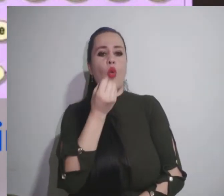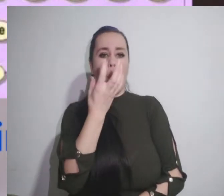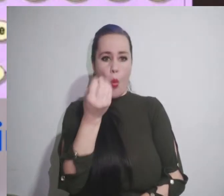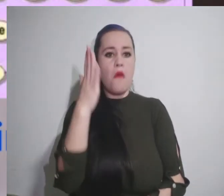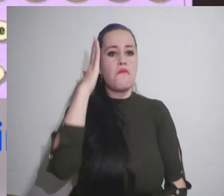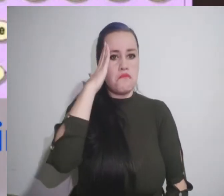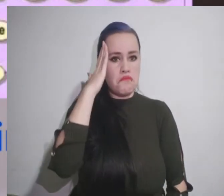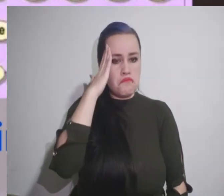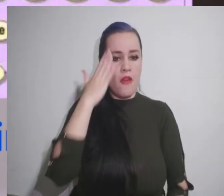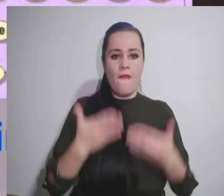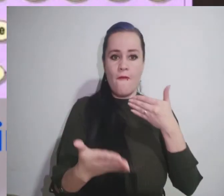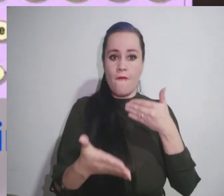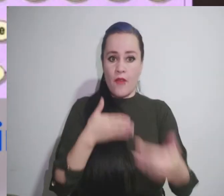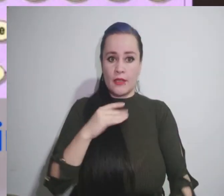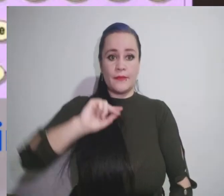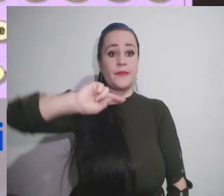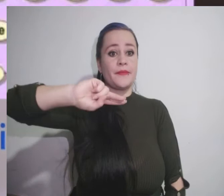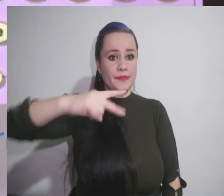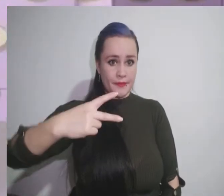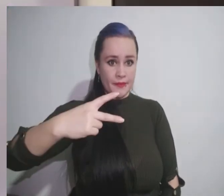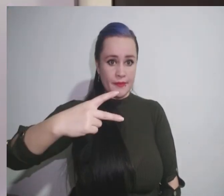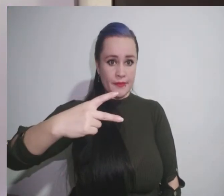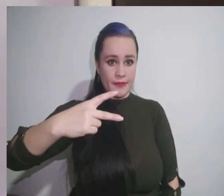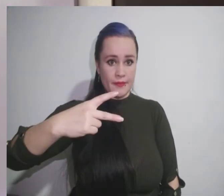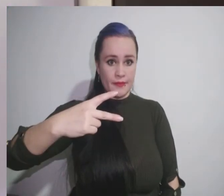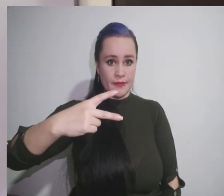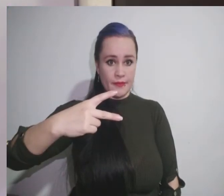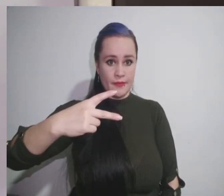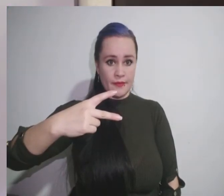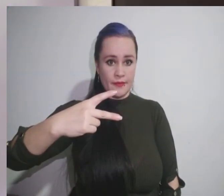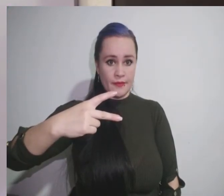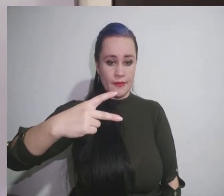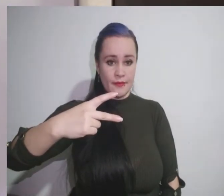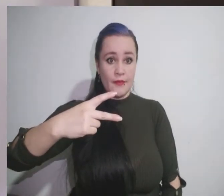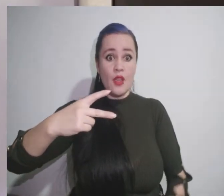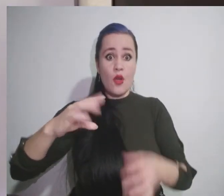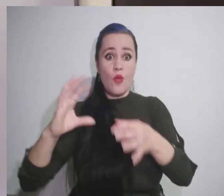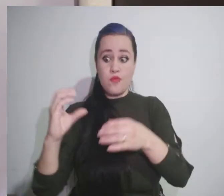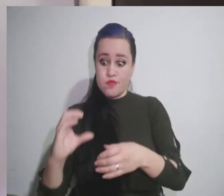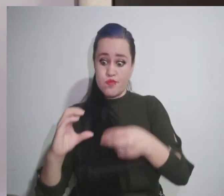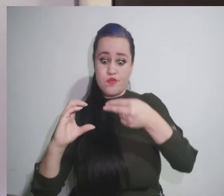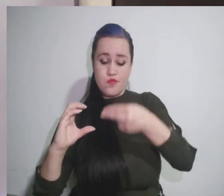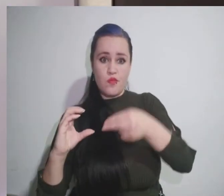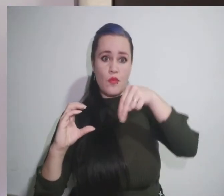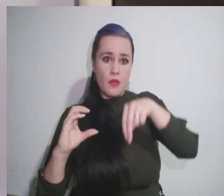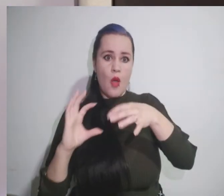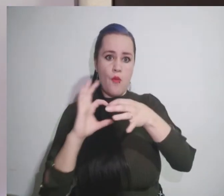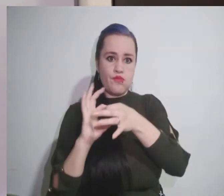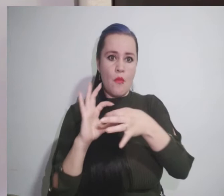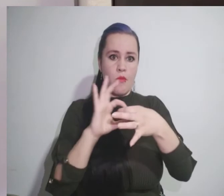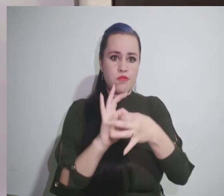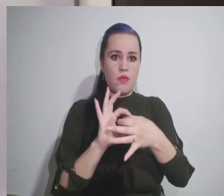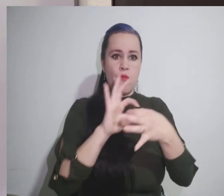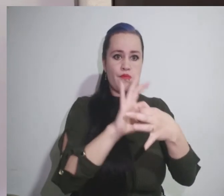exactitud la cantidad de aminoácidos que la forman. Conforme se van uniendo más aminoácidos, la proteína